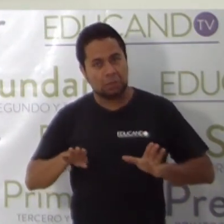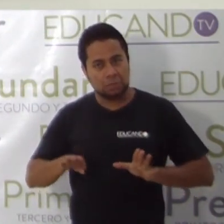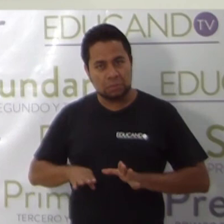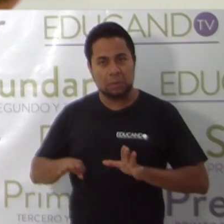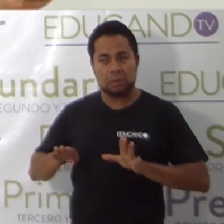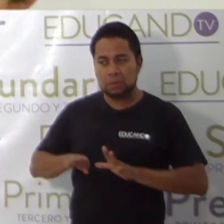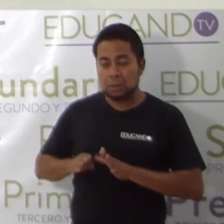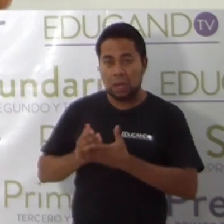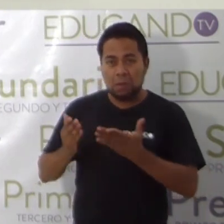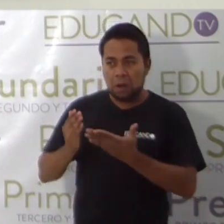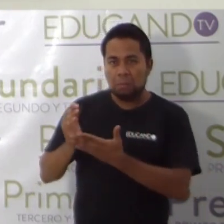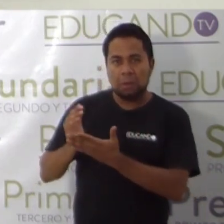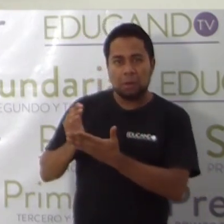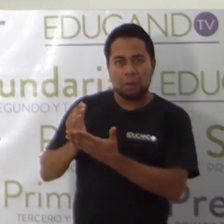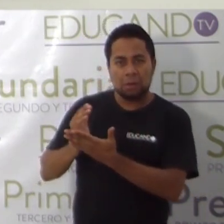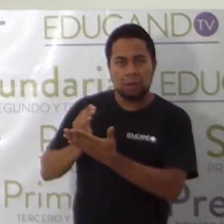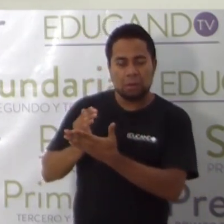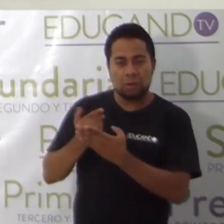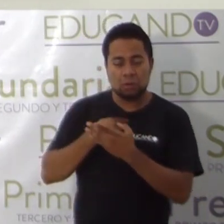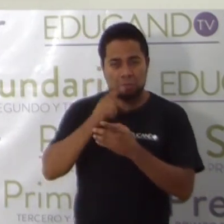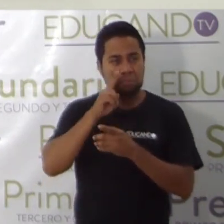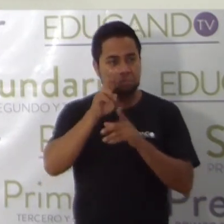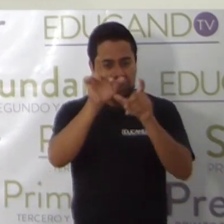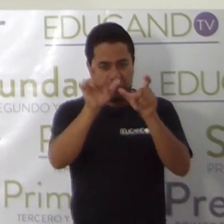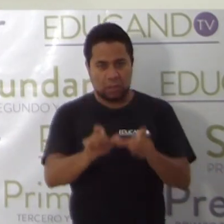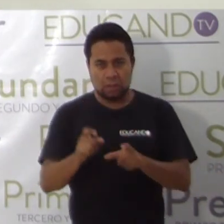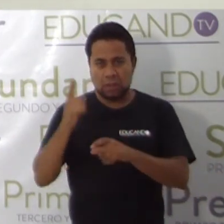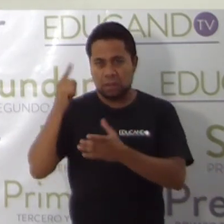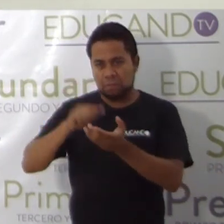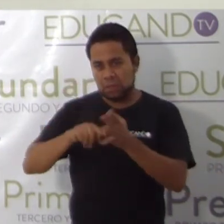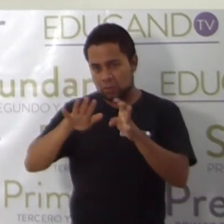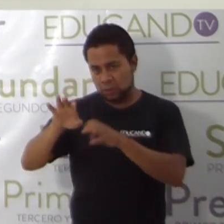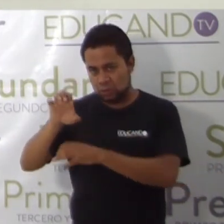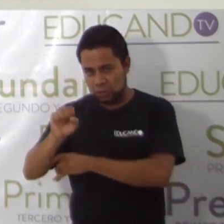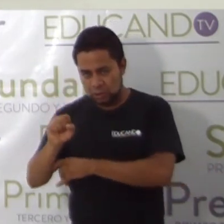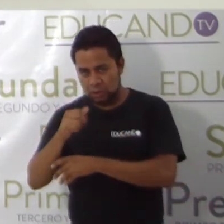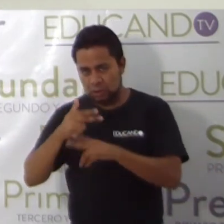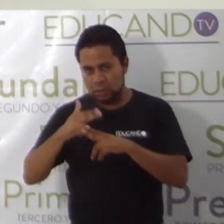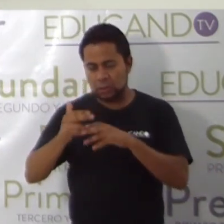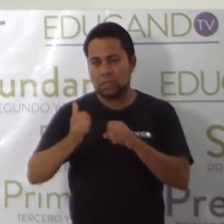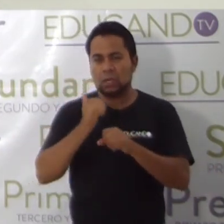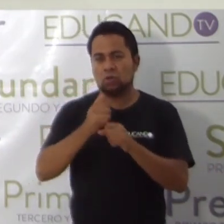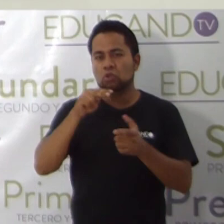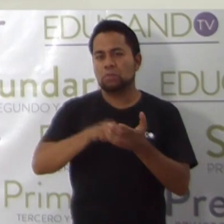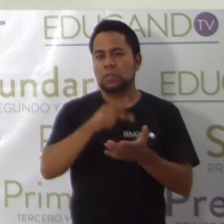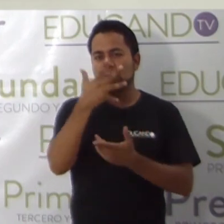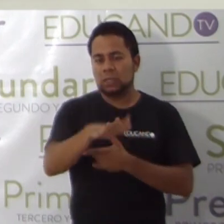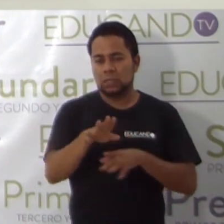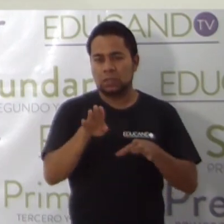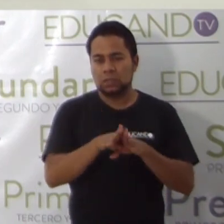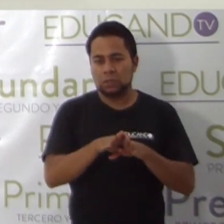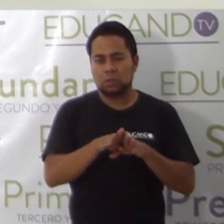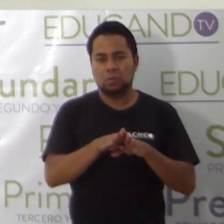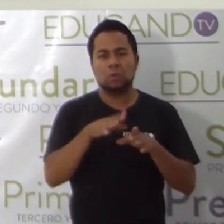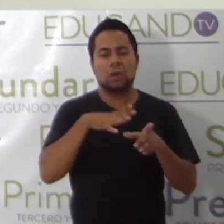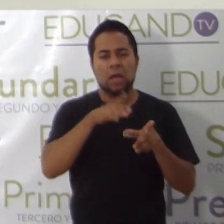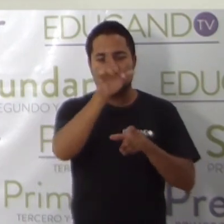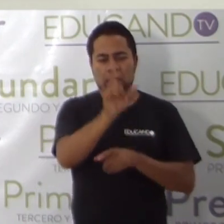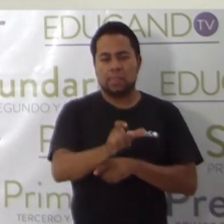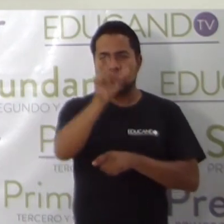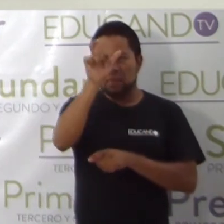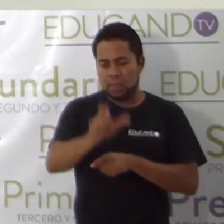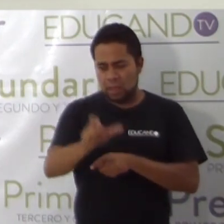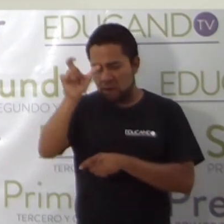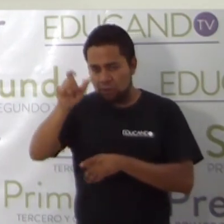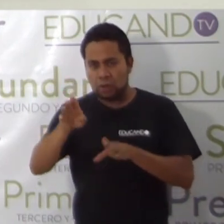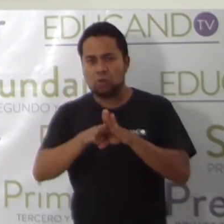personas que se casan. Yo vi una tabla donde había desde 1960 hasta el 2010 una tabla con las estadísticas